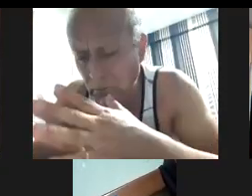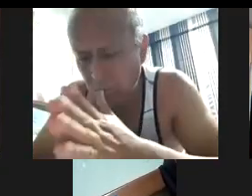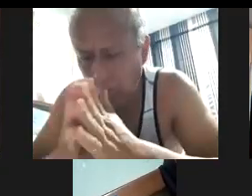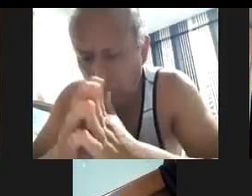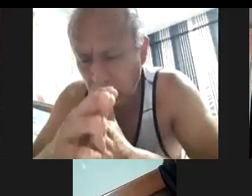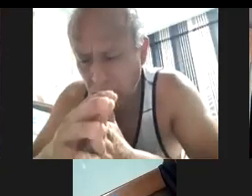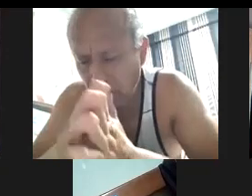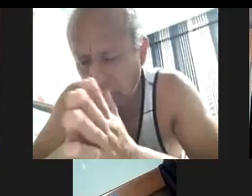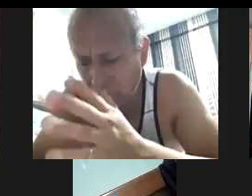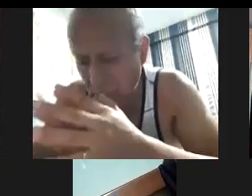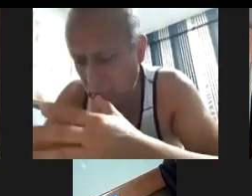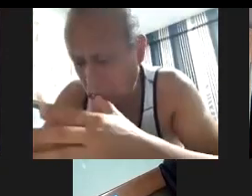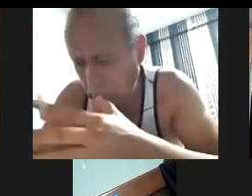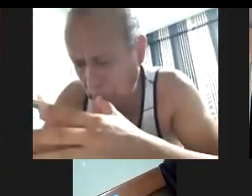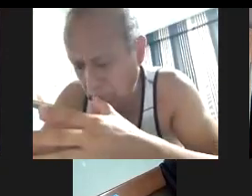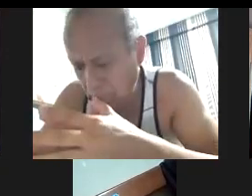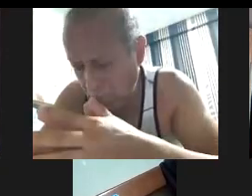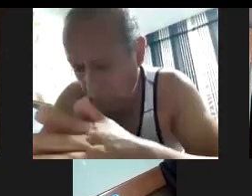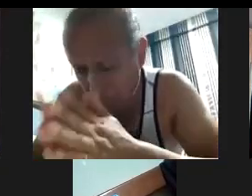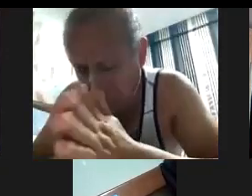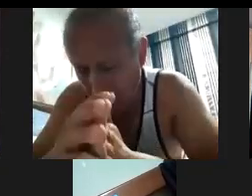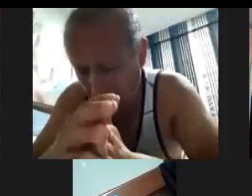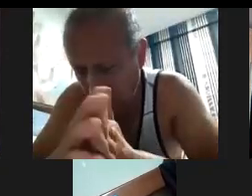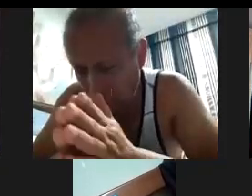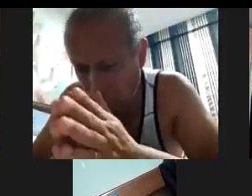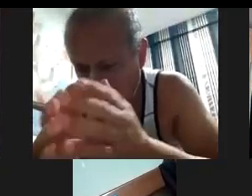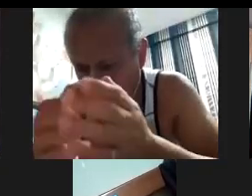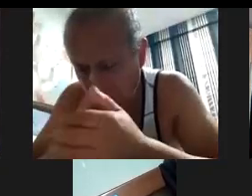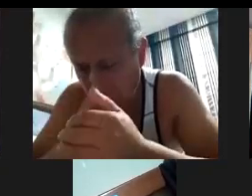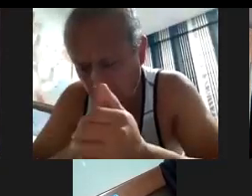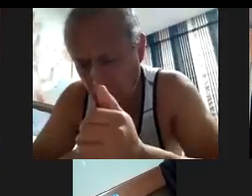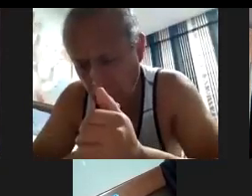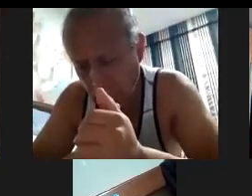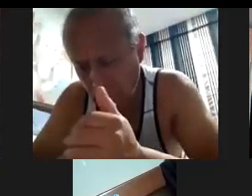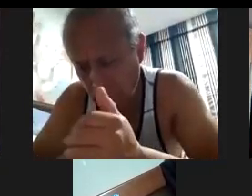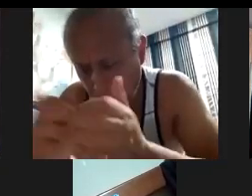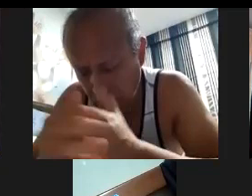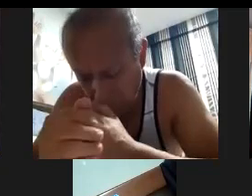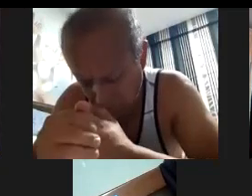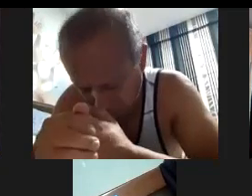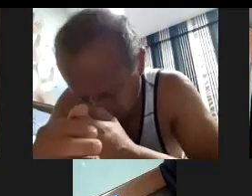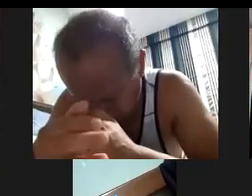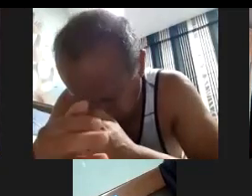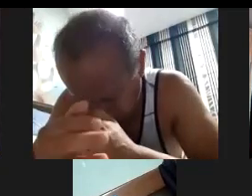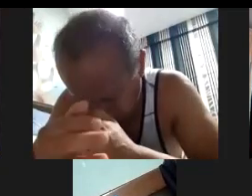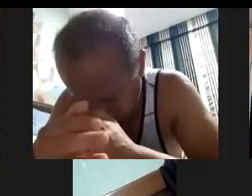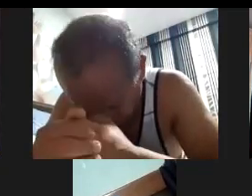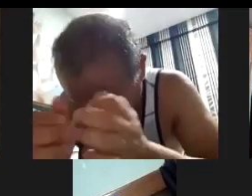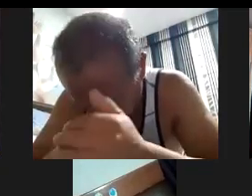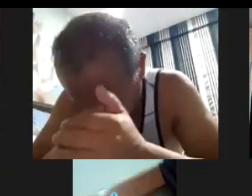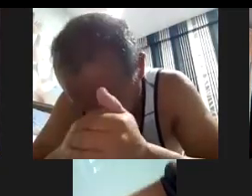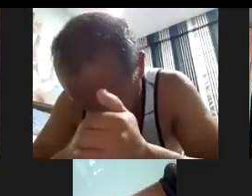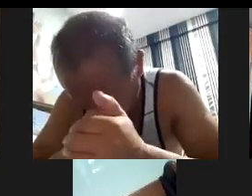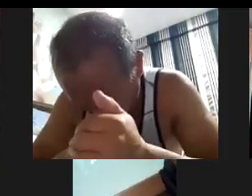beneficio del paciente lo que requiere, ¿no? Muchas veces la parte de la terapia, hay un protocolo en el cual nos dice que tiene que tratar de darse 30,